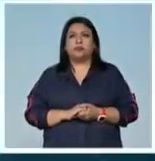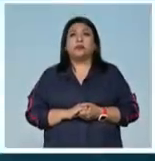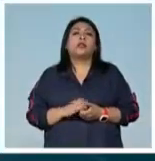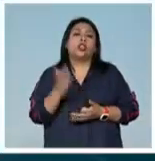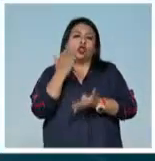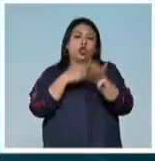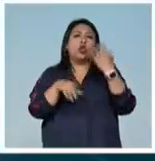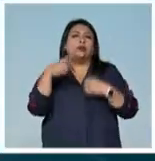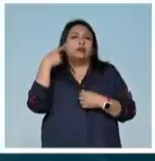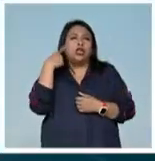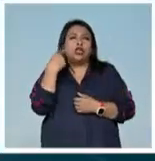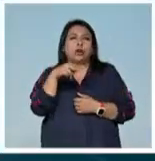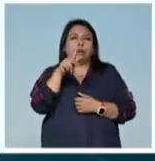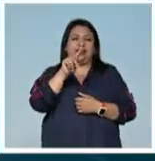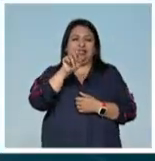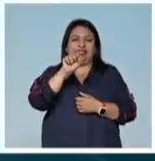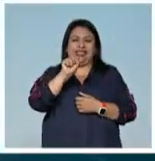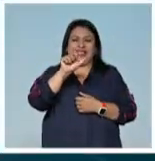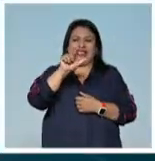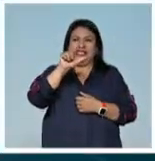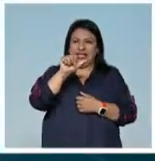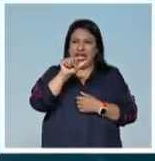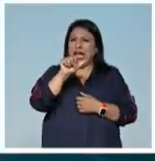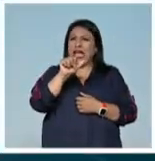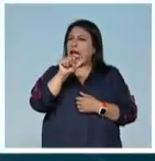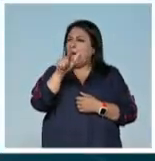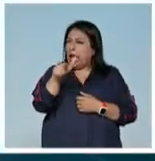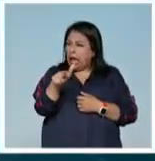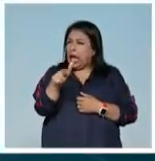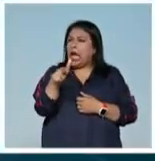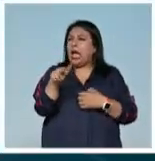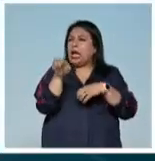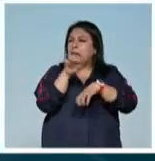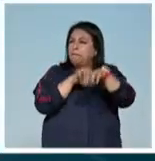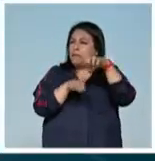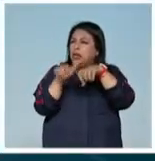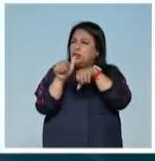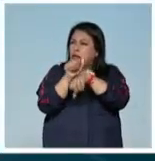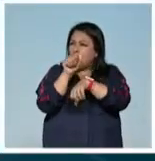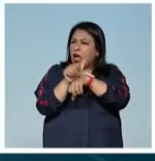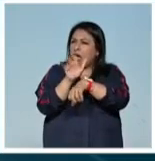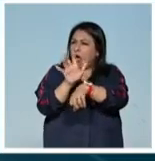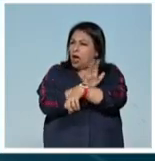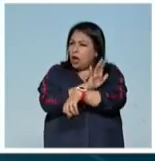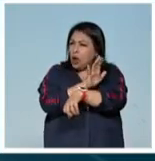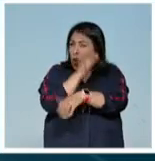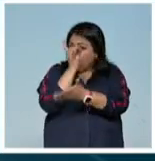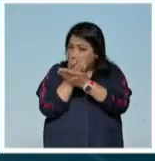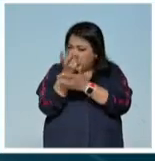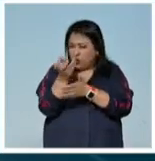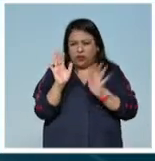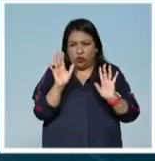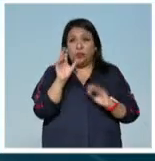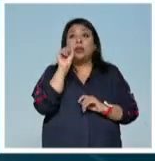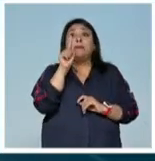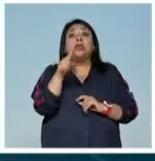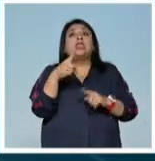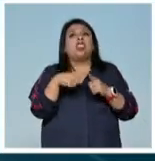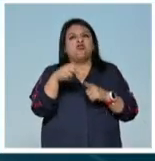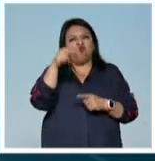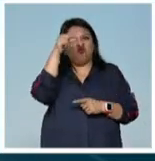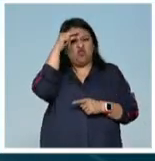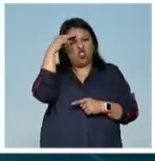Todos hemos escuchado el nombre de Tesla. No, no se trata de una compañía de autos eléctricos, o no solo eso, sino de uno de los grandes